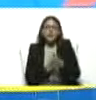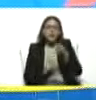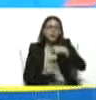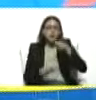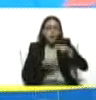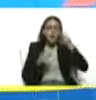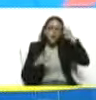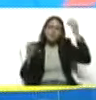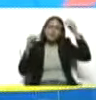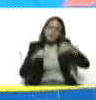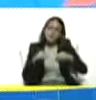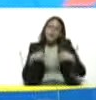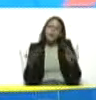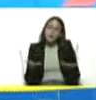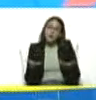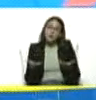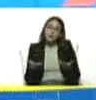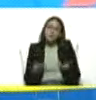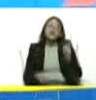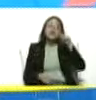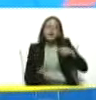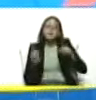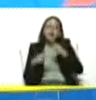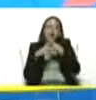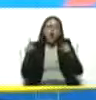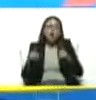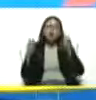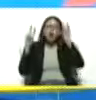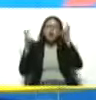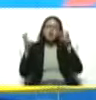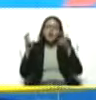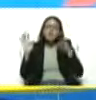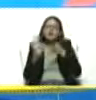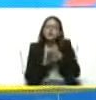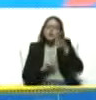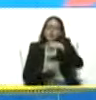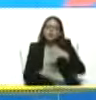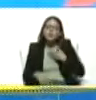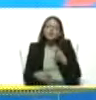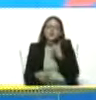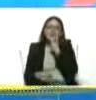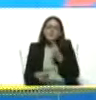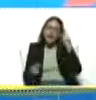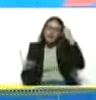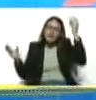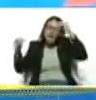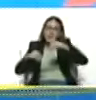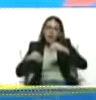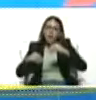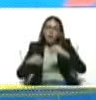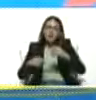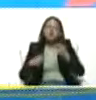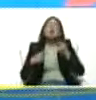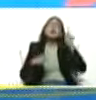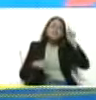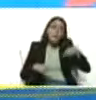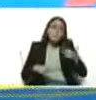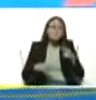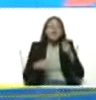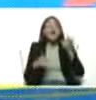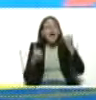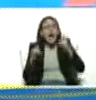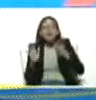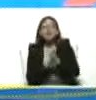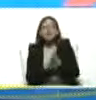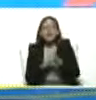Hay temas fáciles de identificar para ponernos de acuerdo. Y hay temas difíciles que siempre los